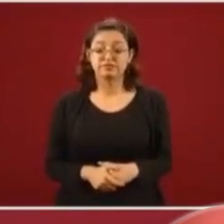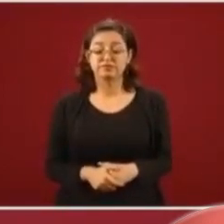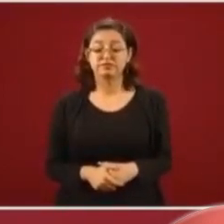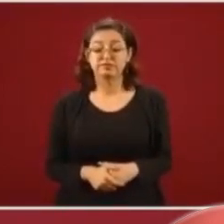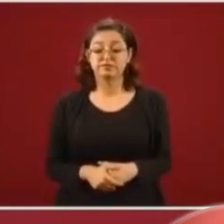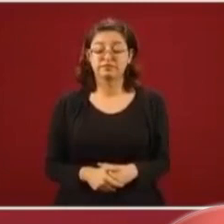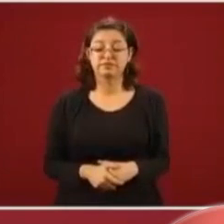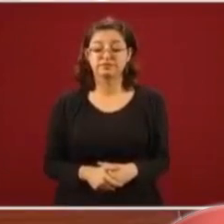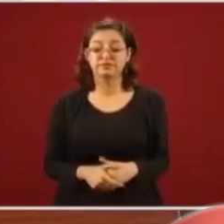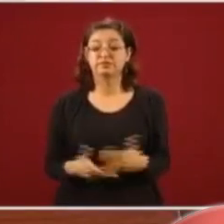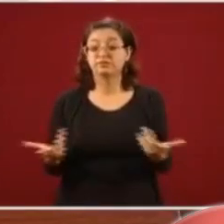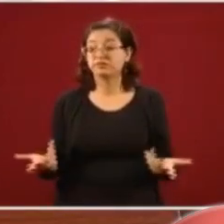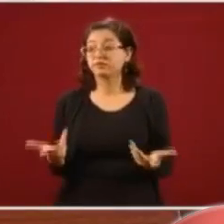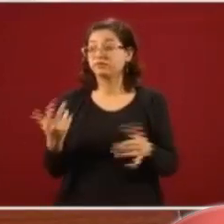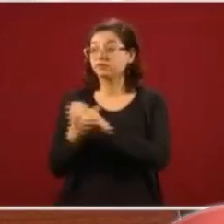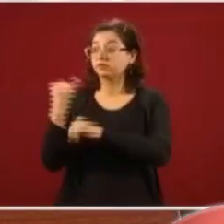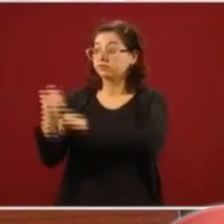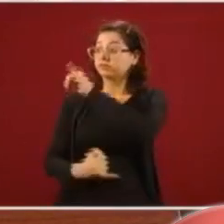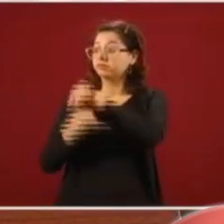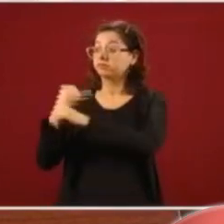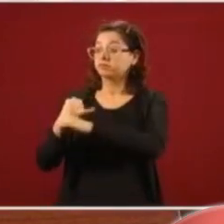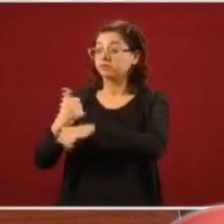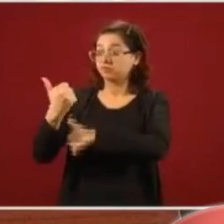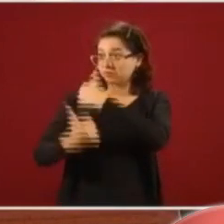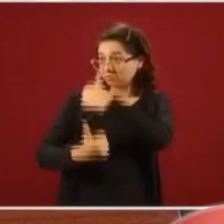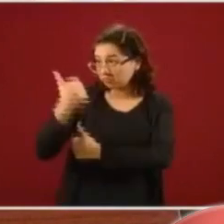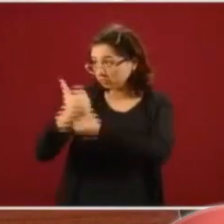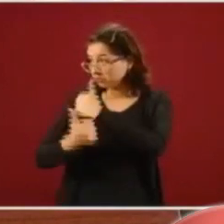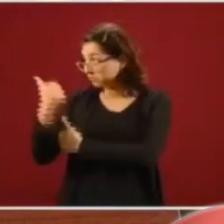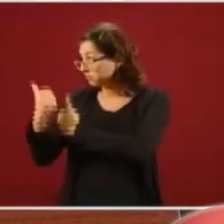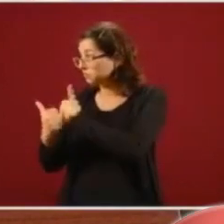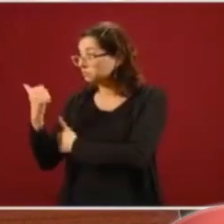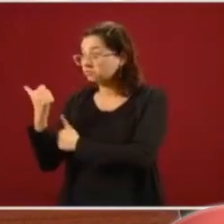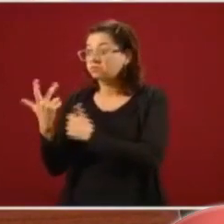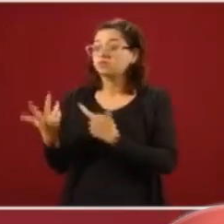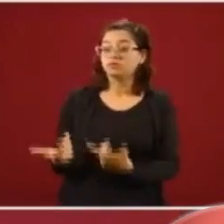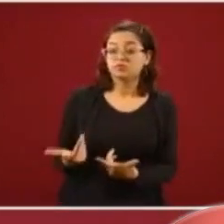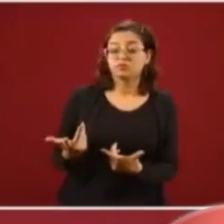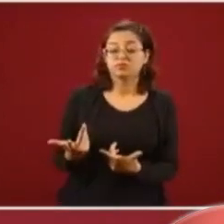licitaciones internacionales, y si no hay,